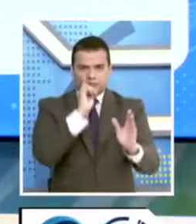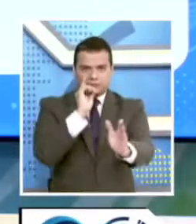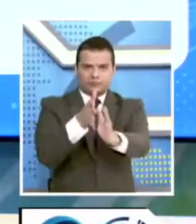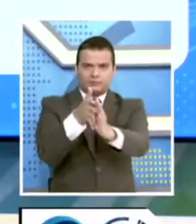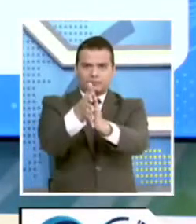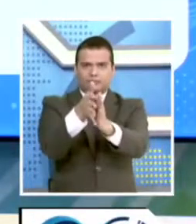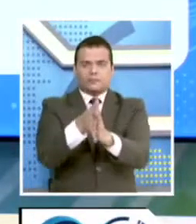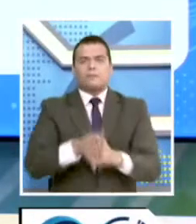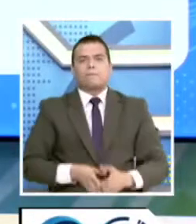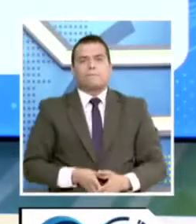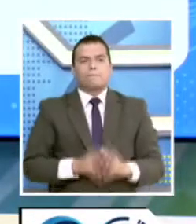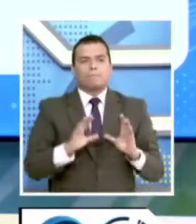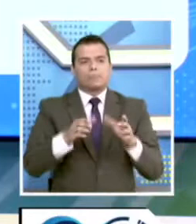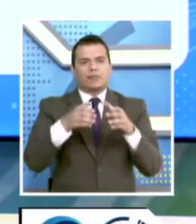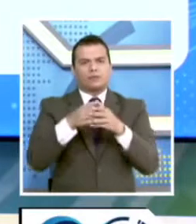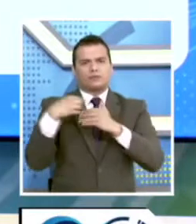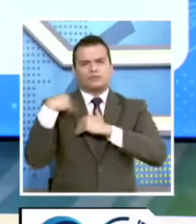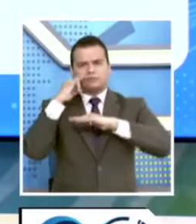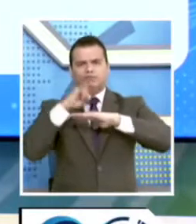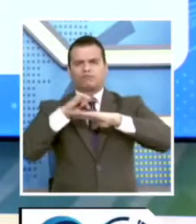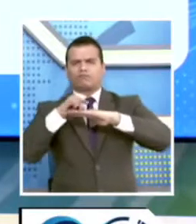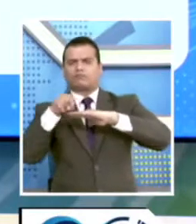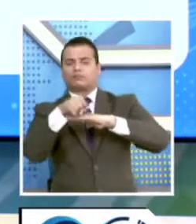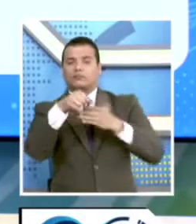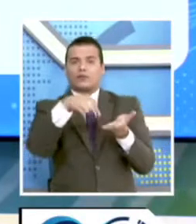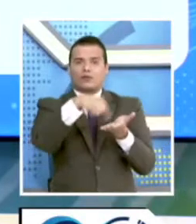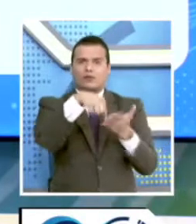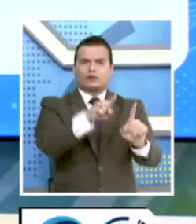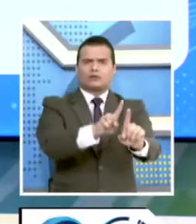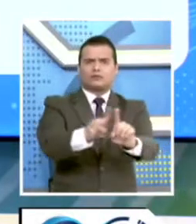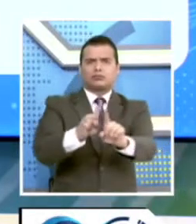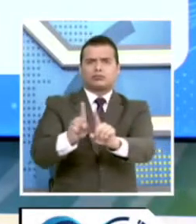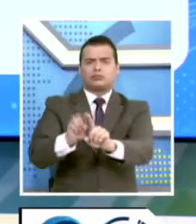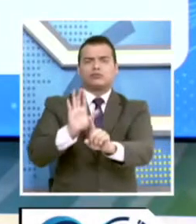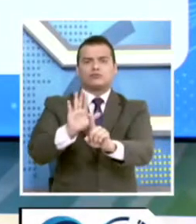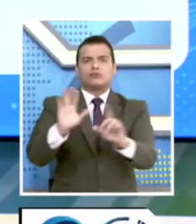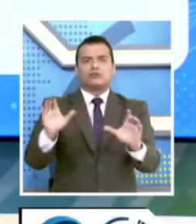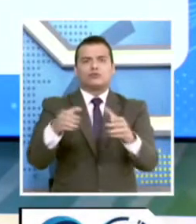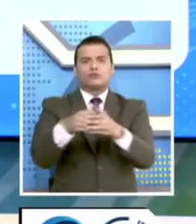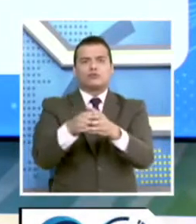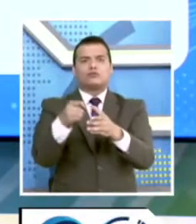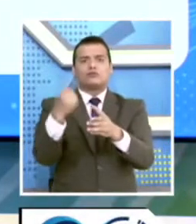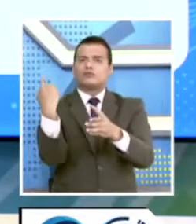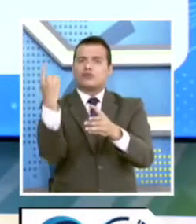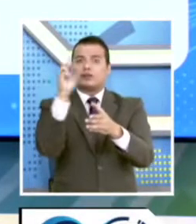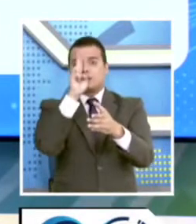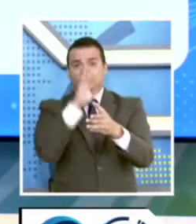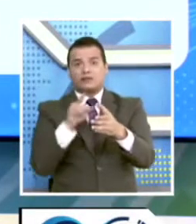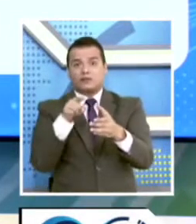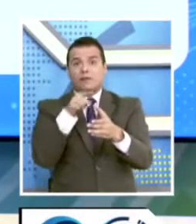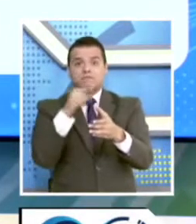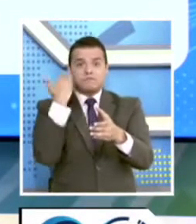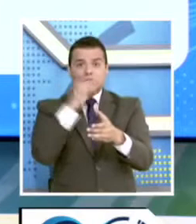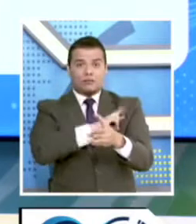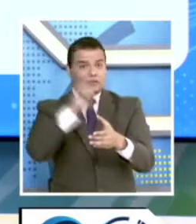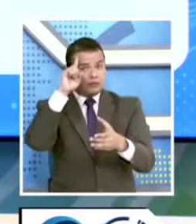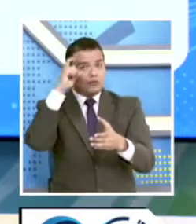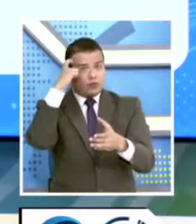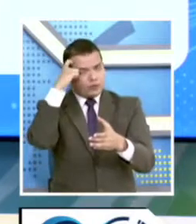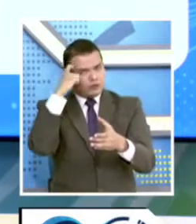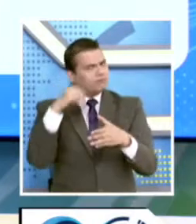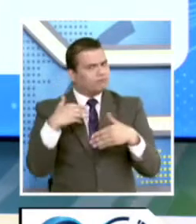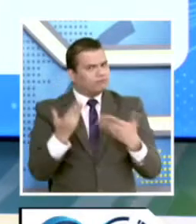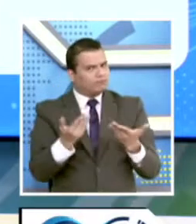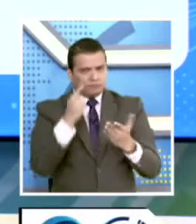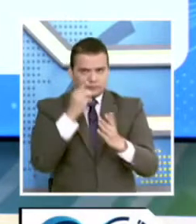contamos que los organismos de control tienen los ojos puestos sobre varios dirigentes del país, entre ellos la gobernadora del Valle. Jairo